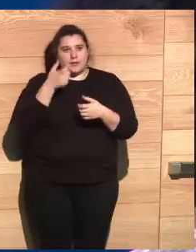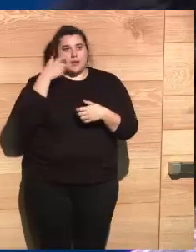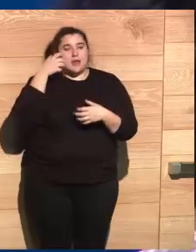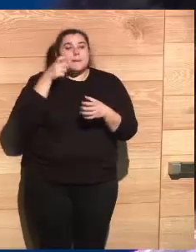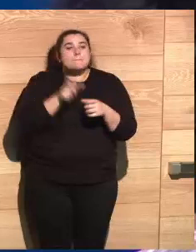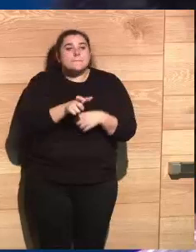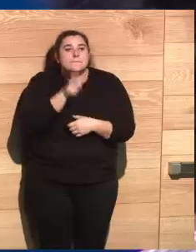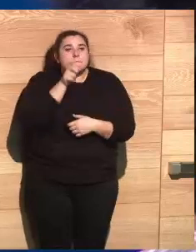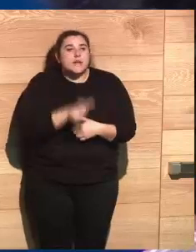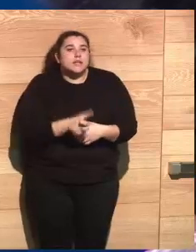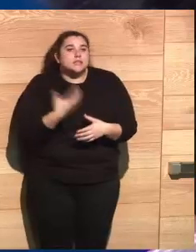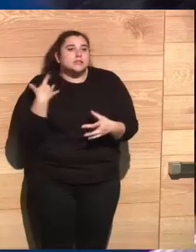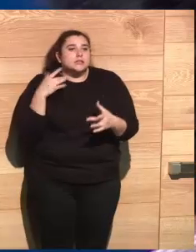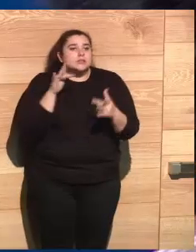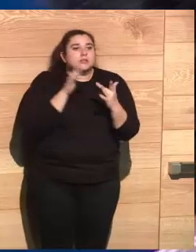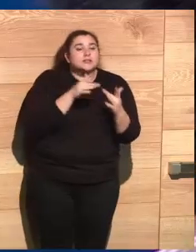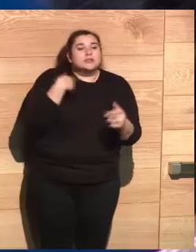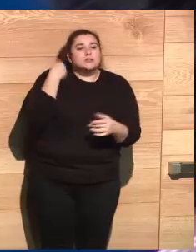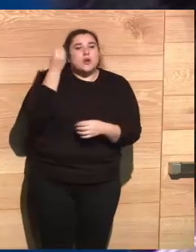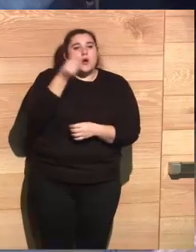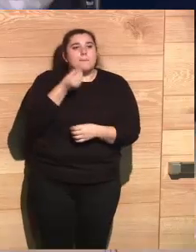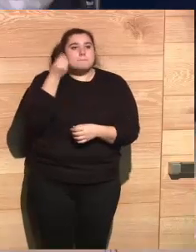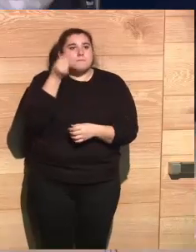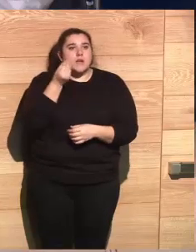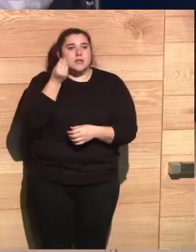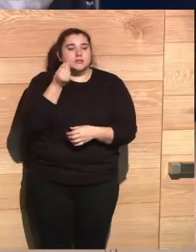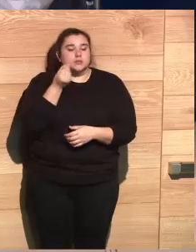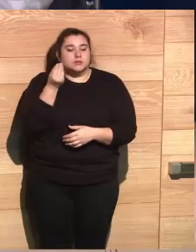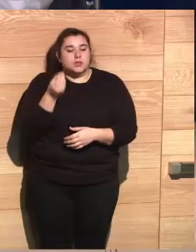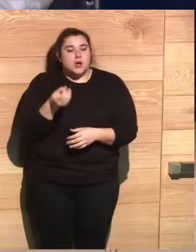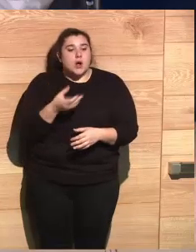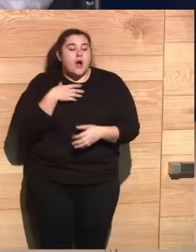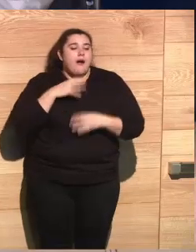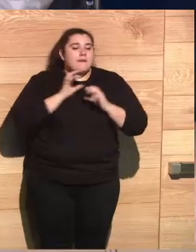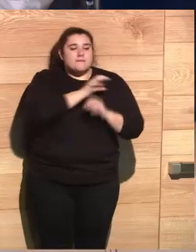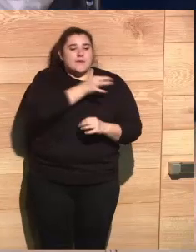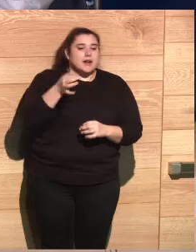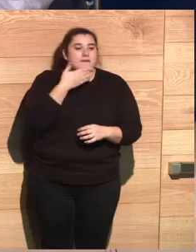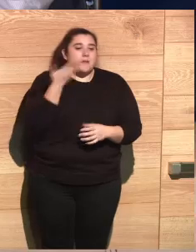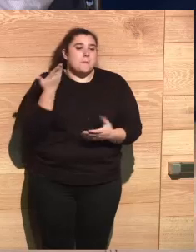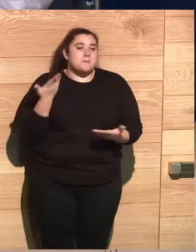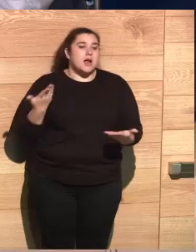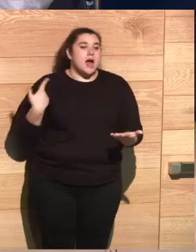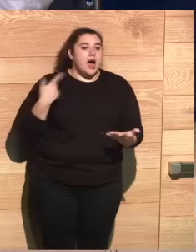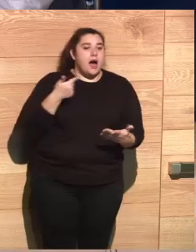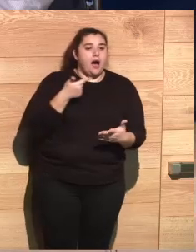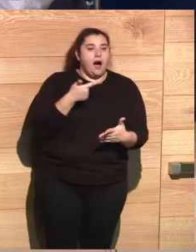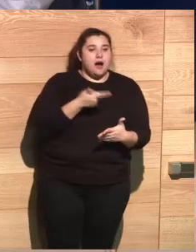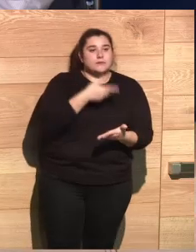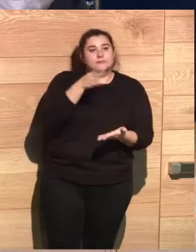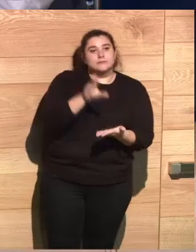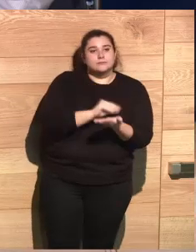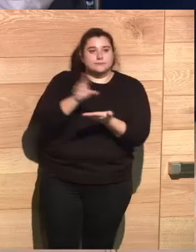fenomenología física, me parece el universo perfecto de la recaudación de datos y solo el videojuego te ofrece ese universo.